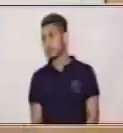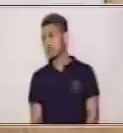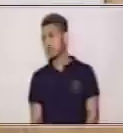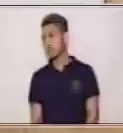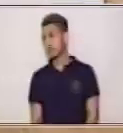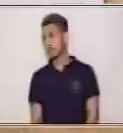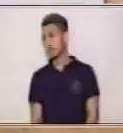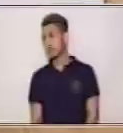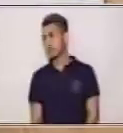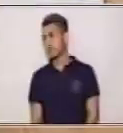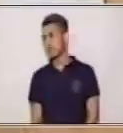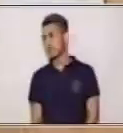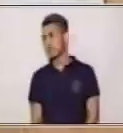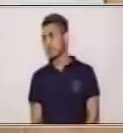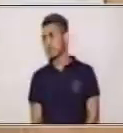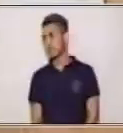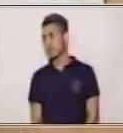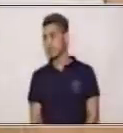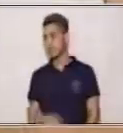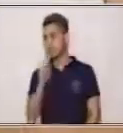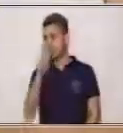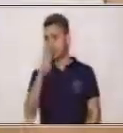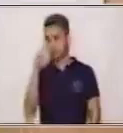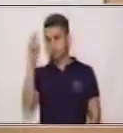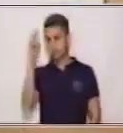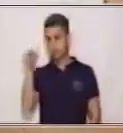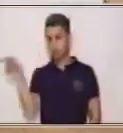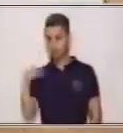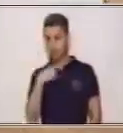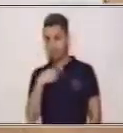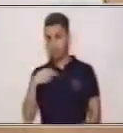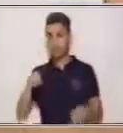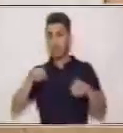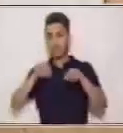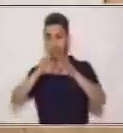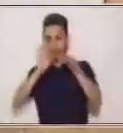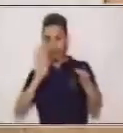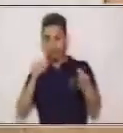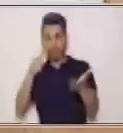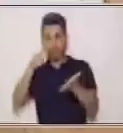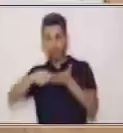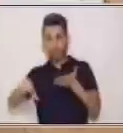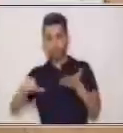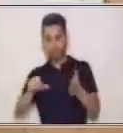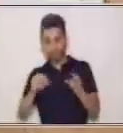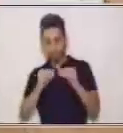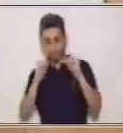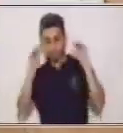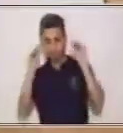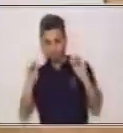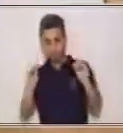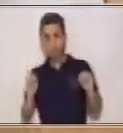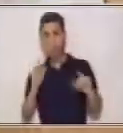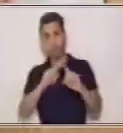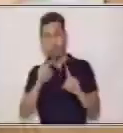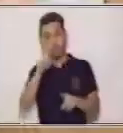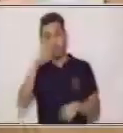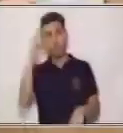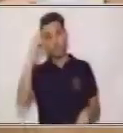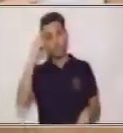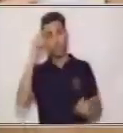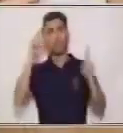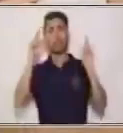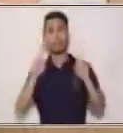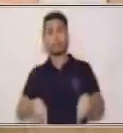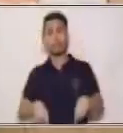Recuerda, por favor, siempre lavarte tus manos al menos 20 segundos con agua y jabón. Y si no tienes a la mano agua y